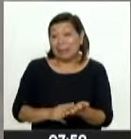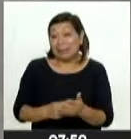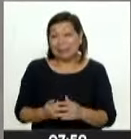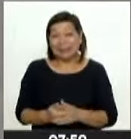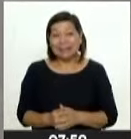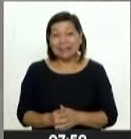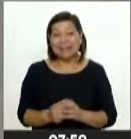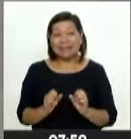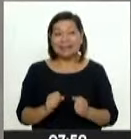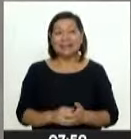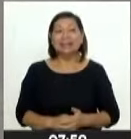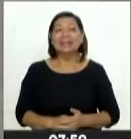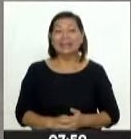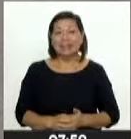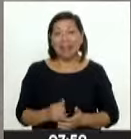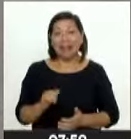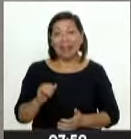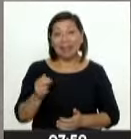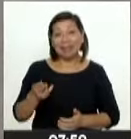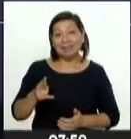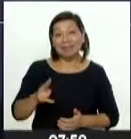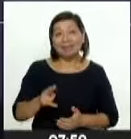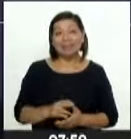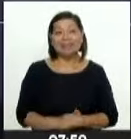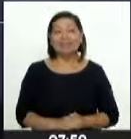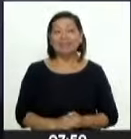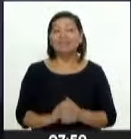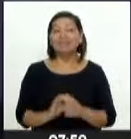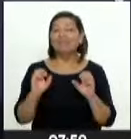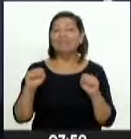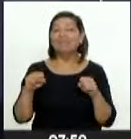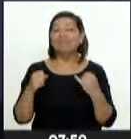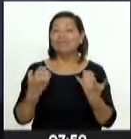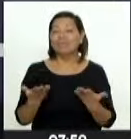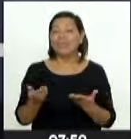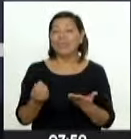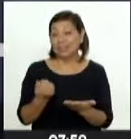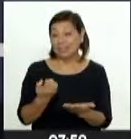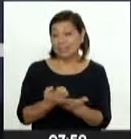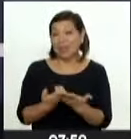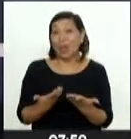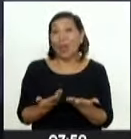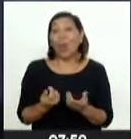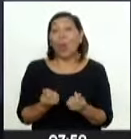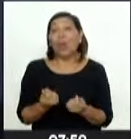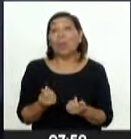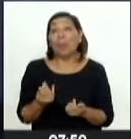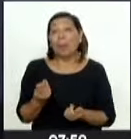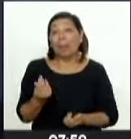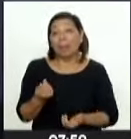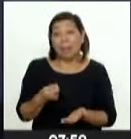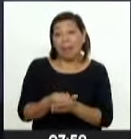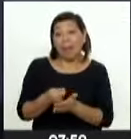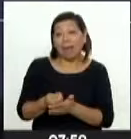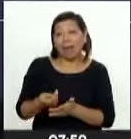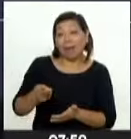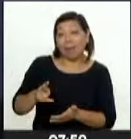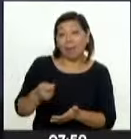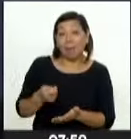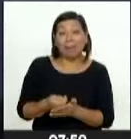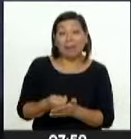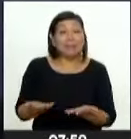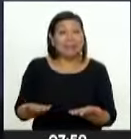es, buenos días, Jennifer, Jorge, gracias por el espacio. Sí, en el reporte económico de hoy hablaremos de las tasas de interés. Sobre todo un tema